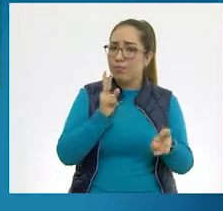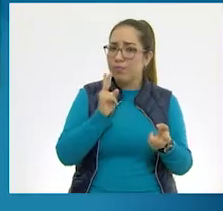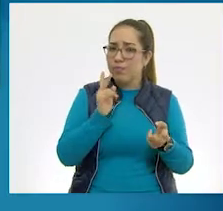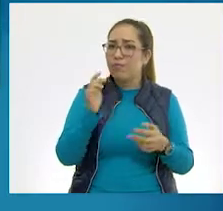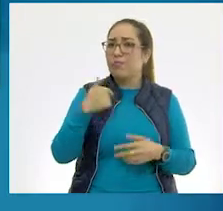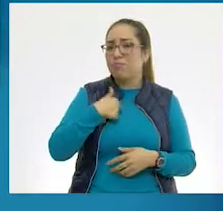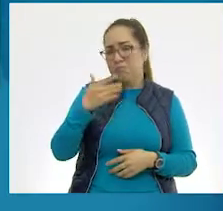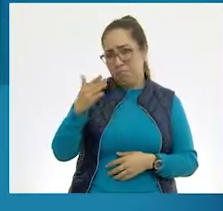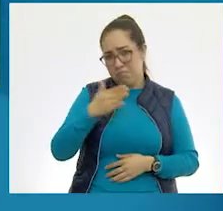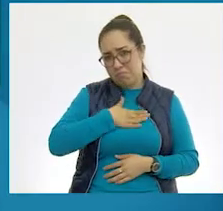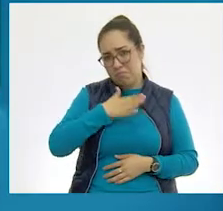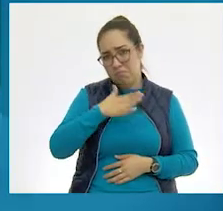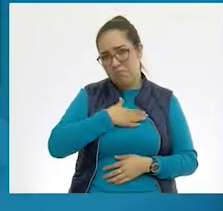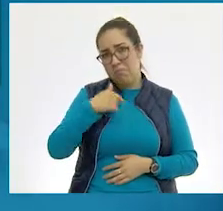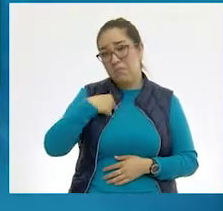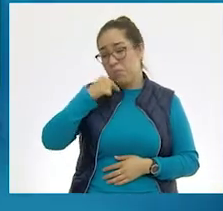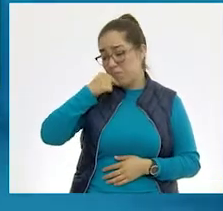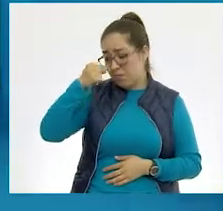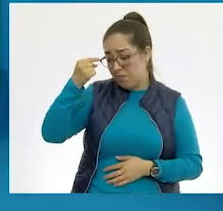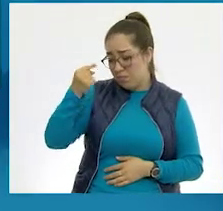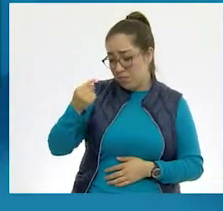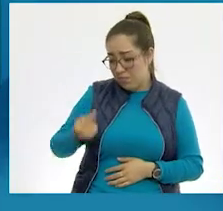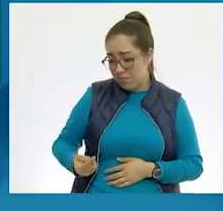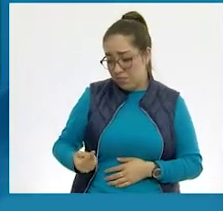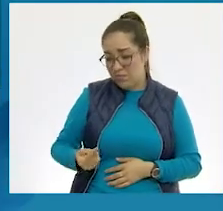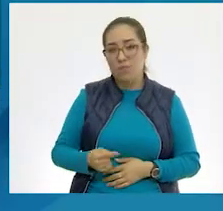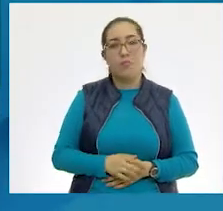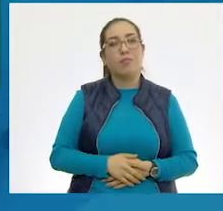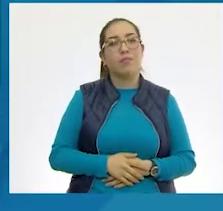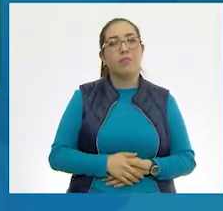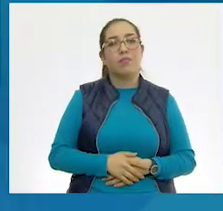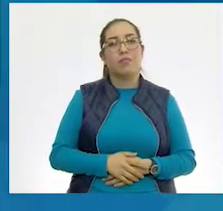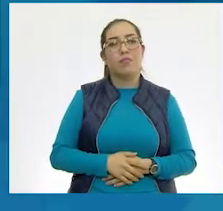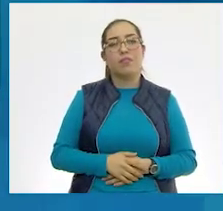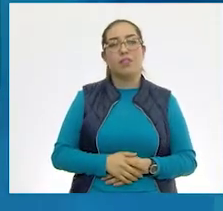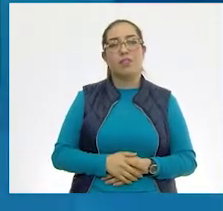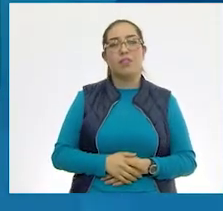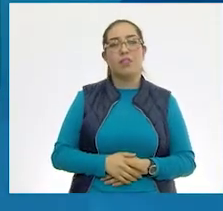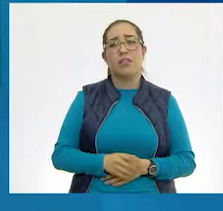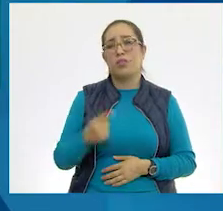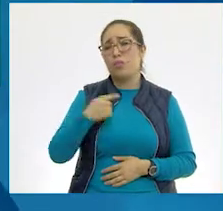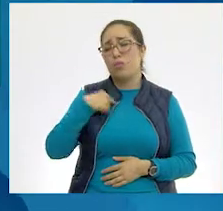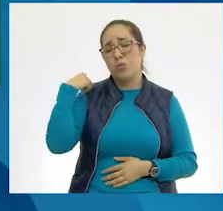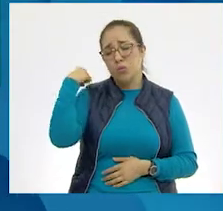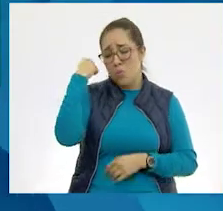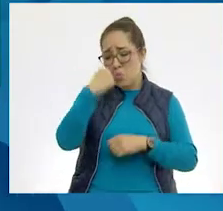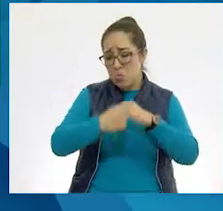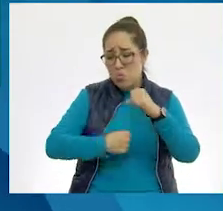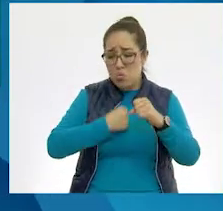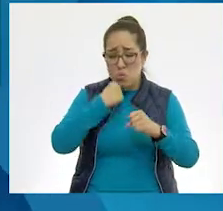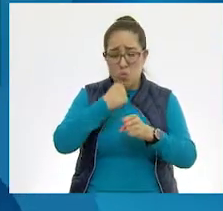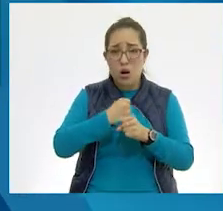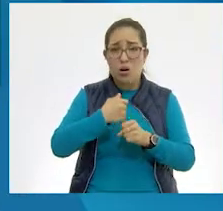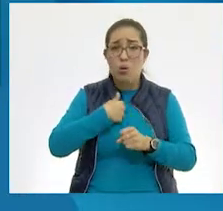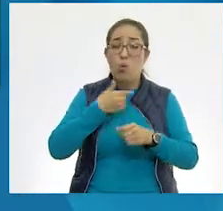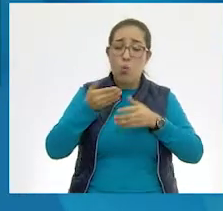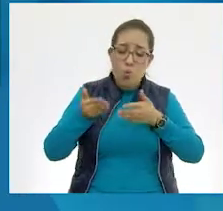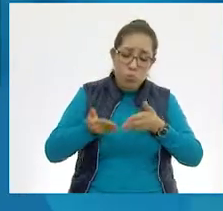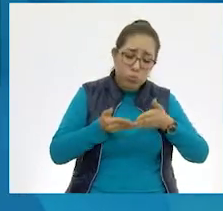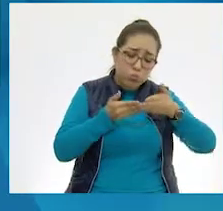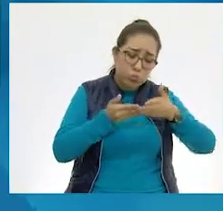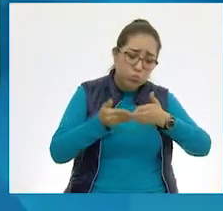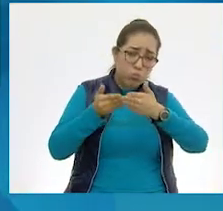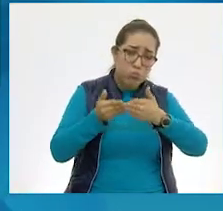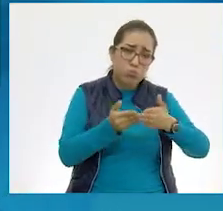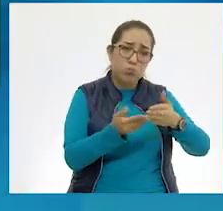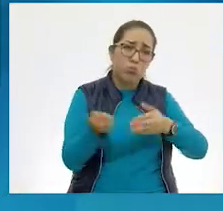yo chamacón, sí, pues muchos años fui marinero, trabajaba en un barco, ¿no? Y